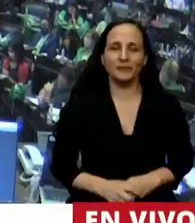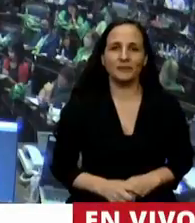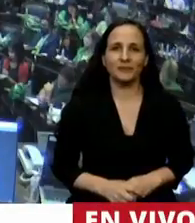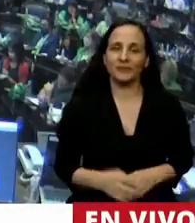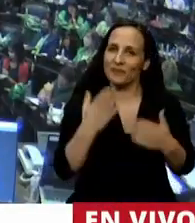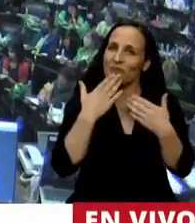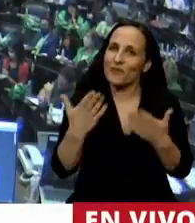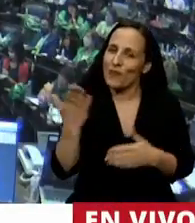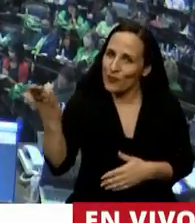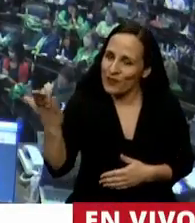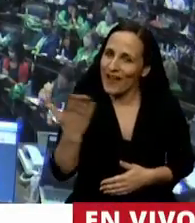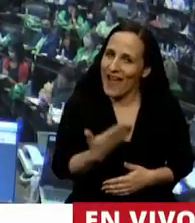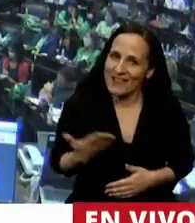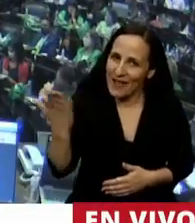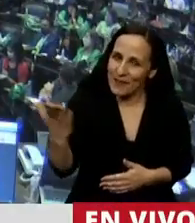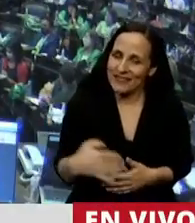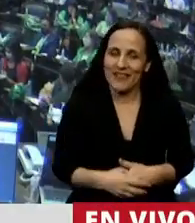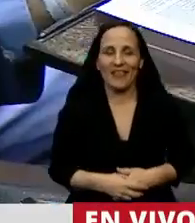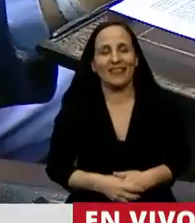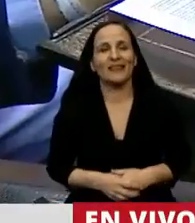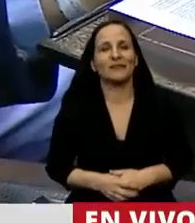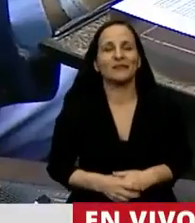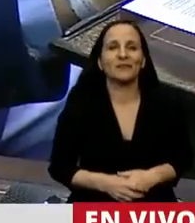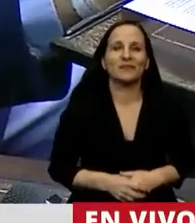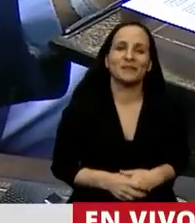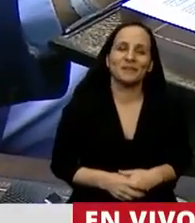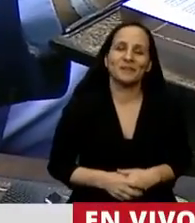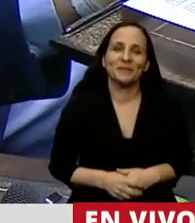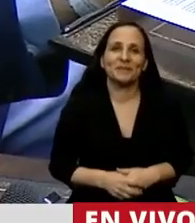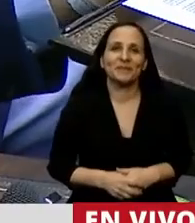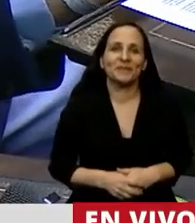Muchas gracias, señor presidente.